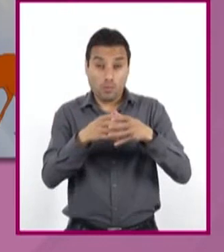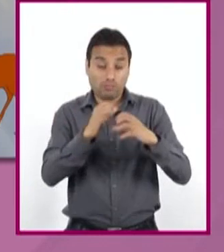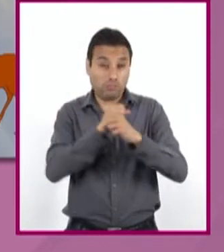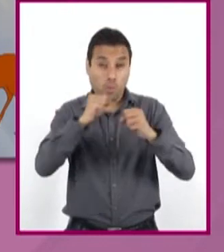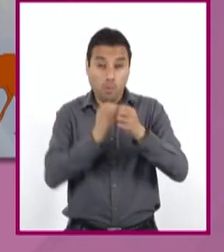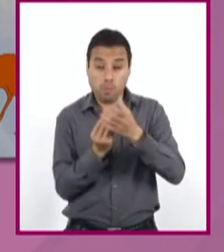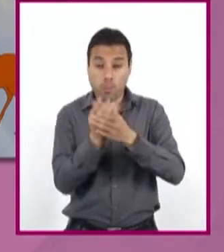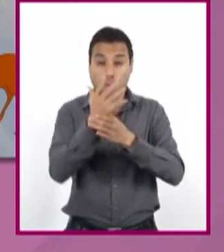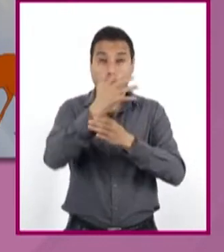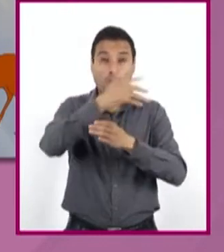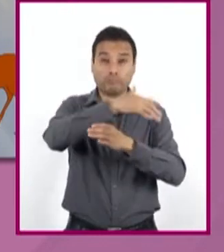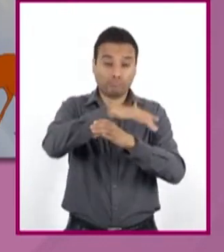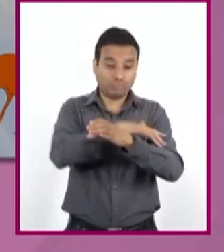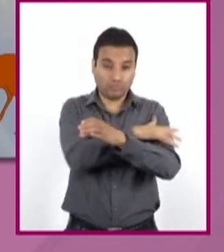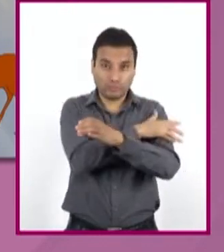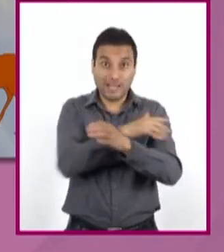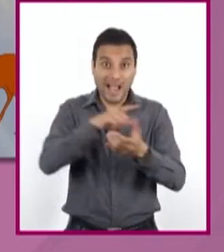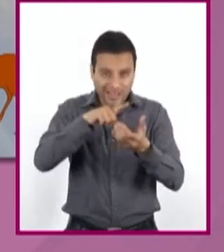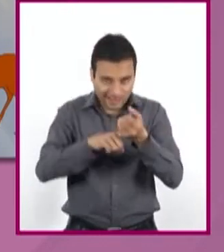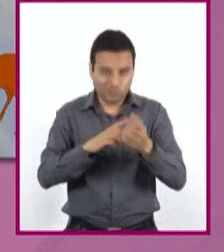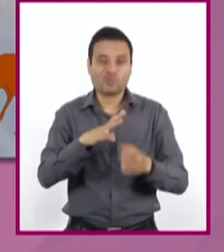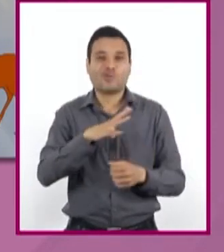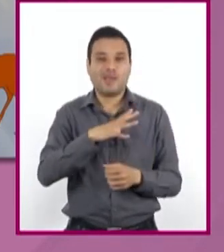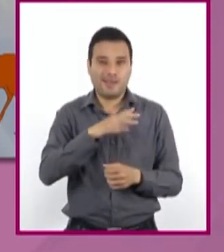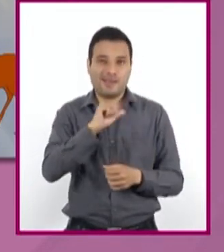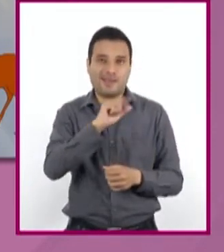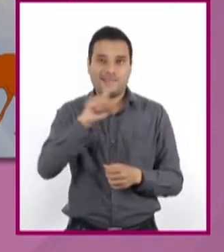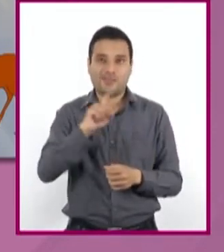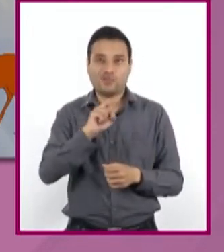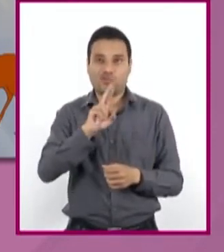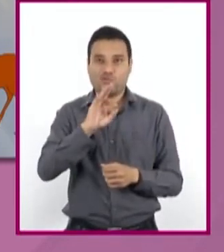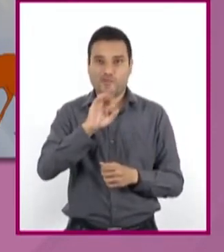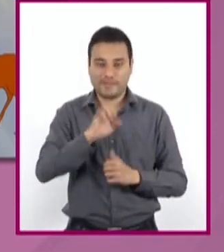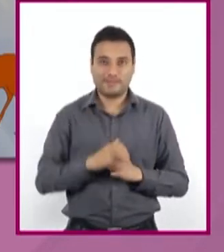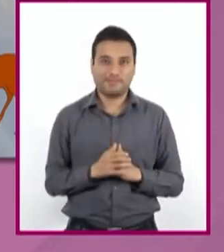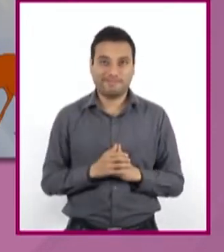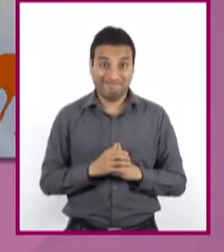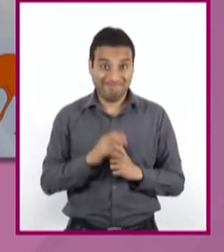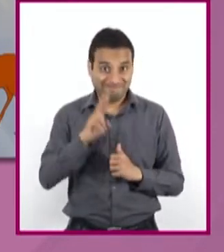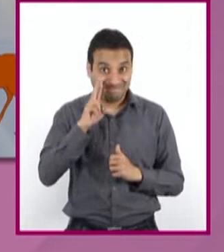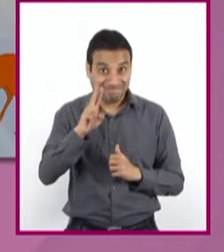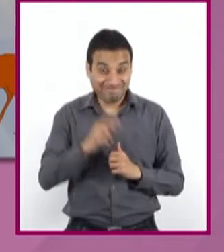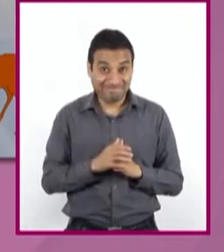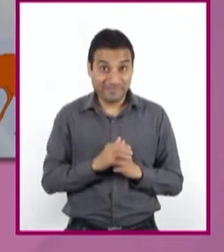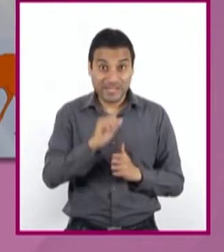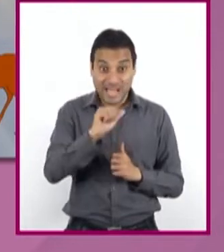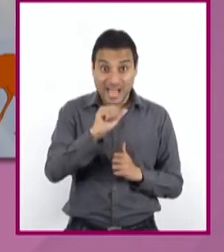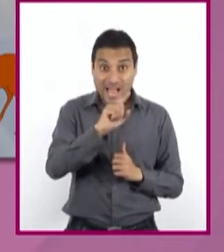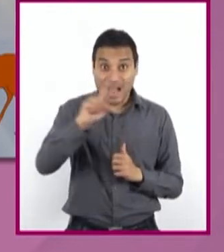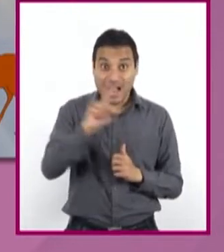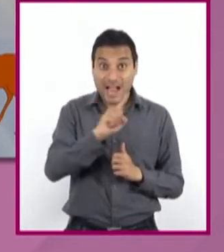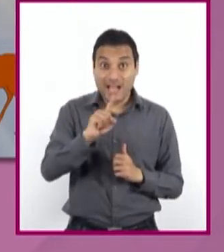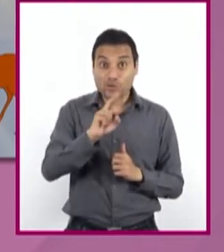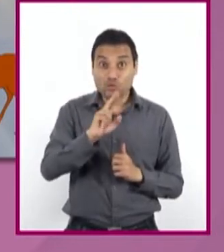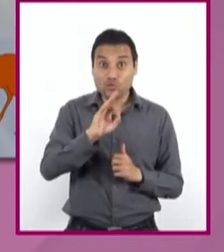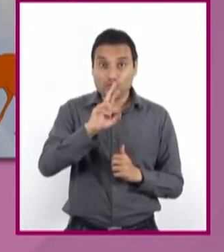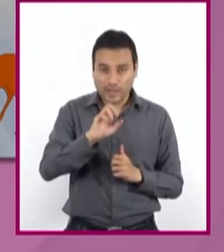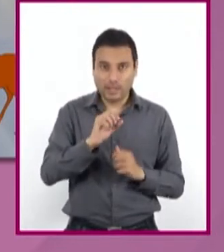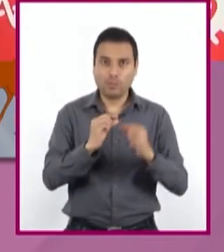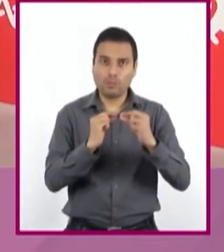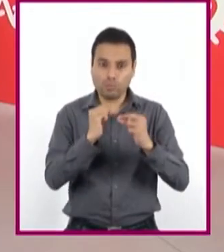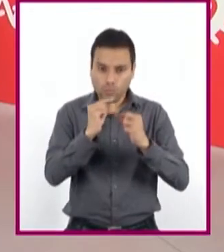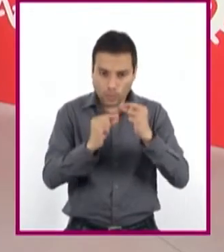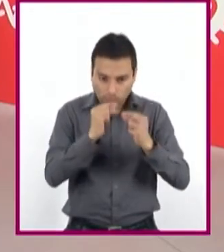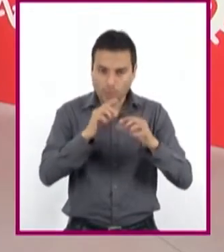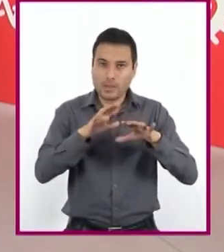azufre irá integrado en el magma del volcán. Como vimos, el azufre se va transformando en cada una de